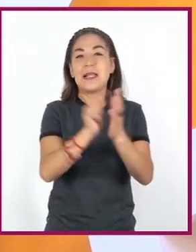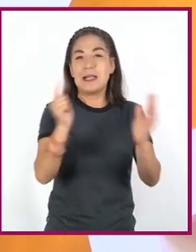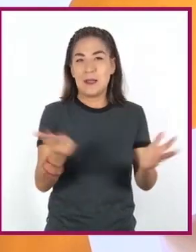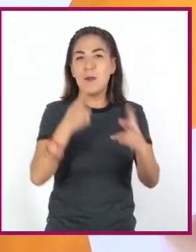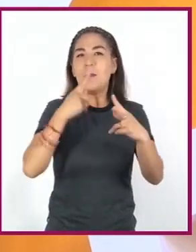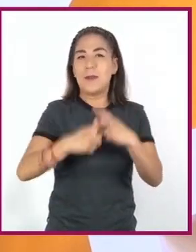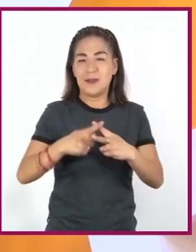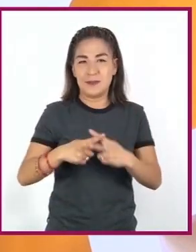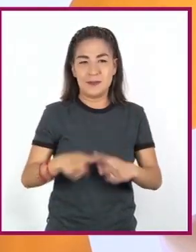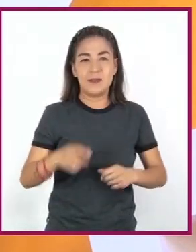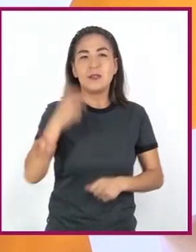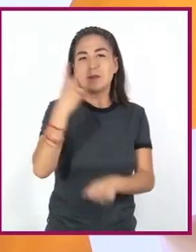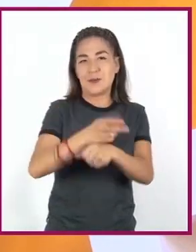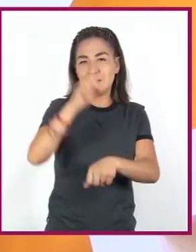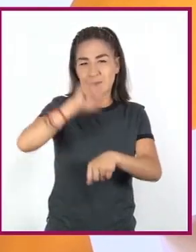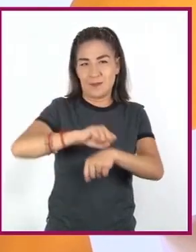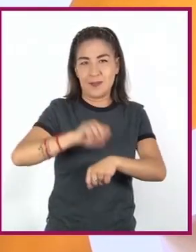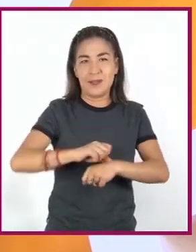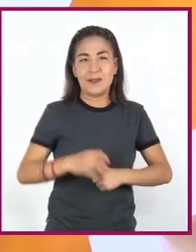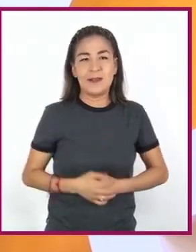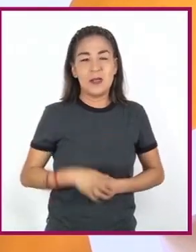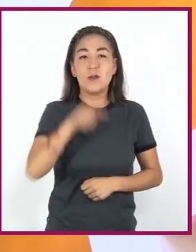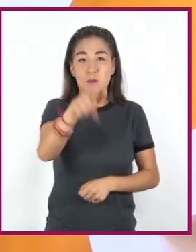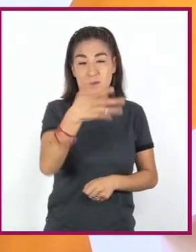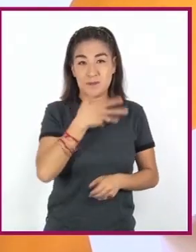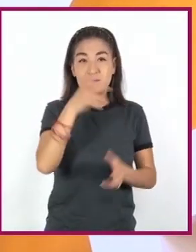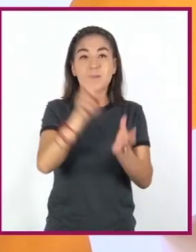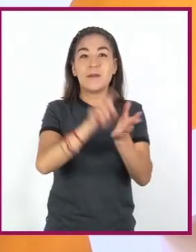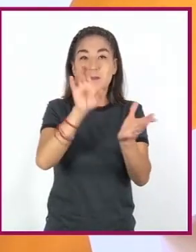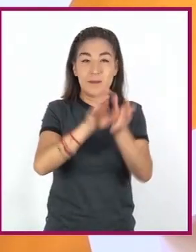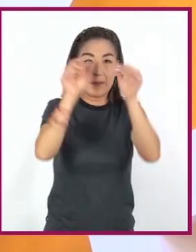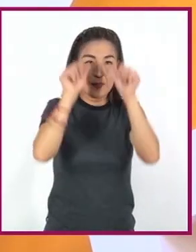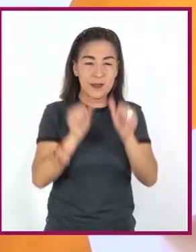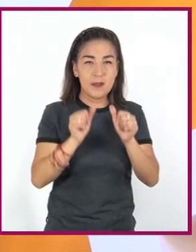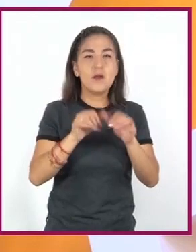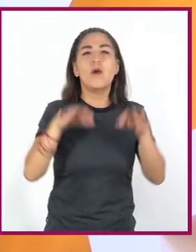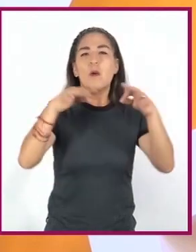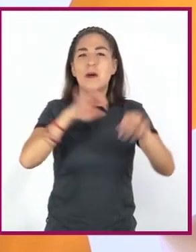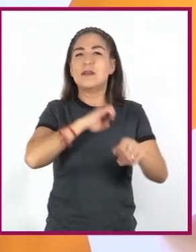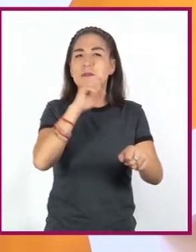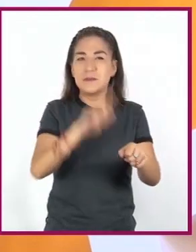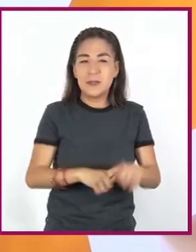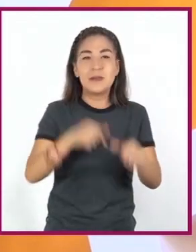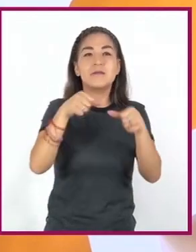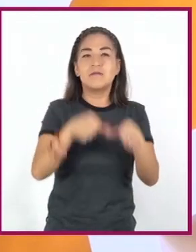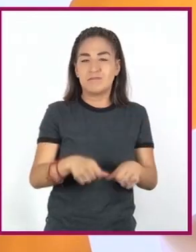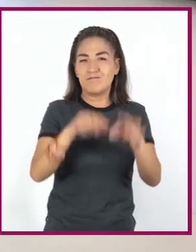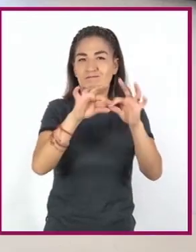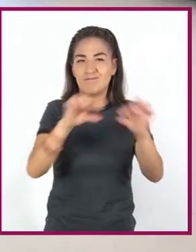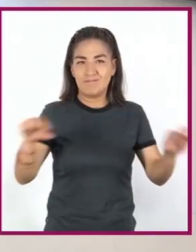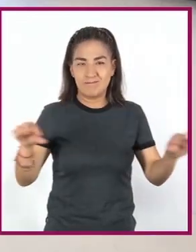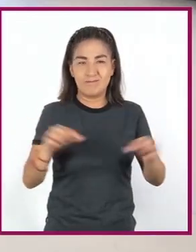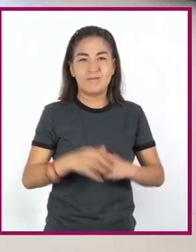texto de Matemáticas 2. Si tienen discapacidad visual, preparen hojas, láyer, punzón y